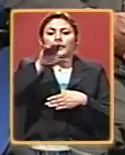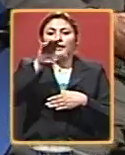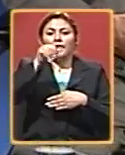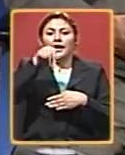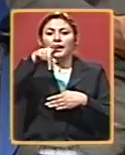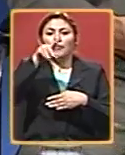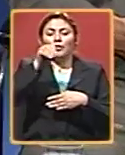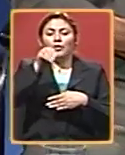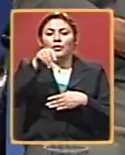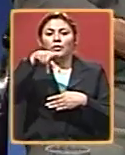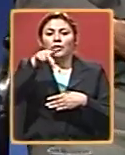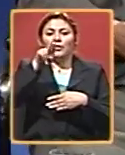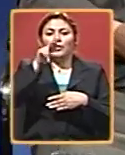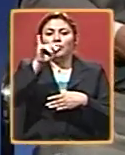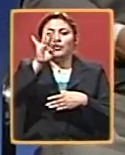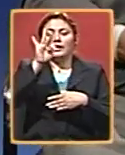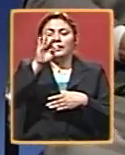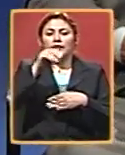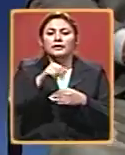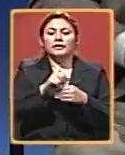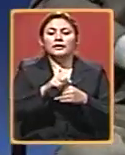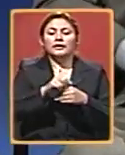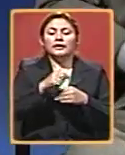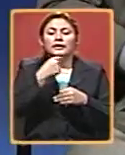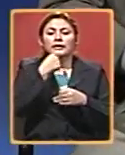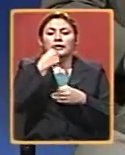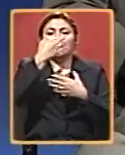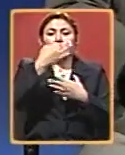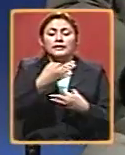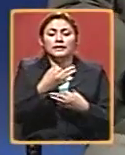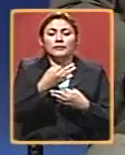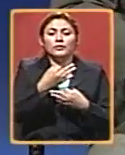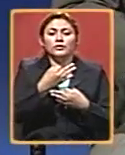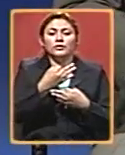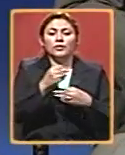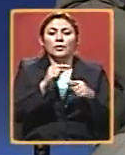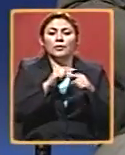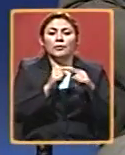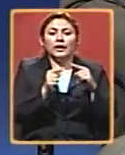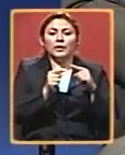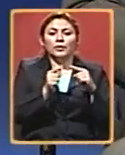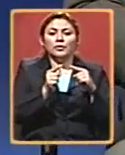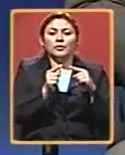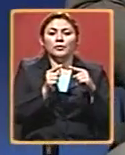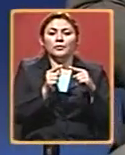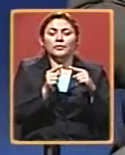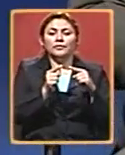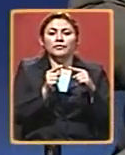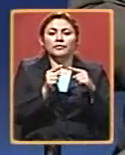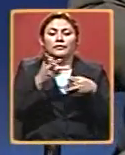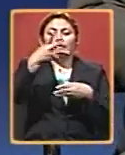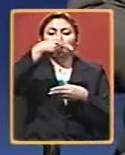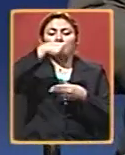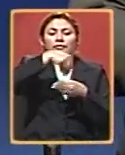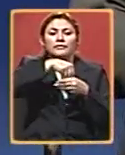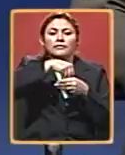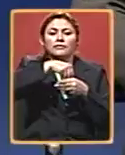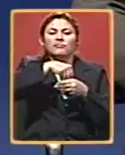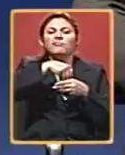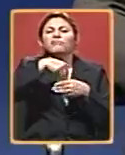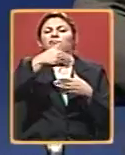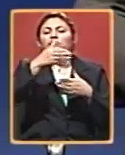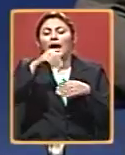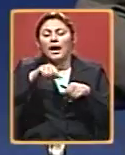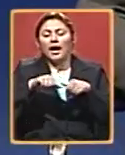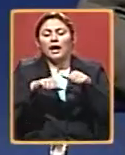siglas o el acrónimo que decidimos ponerle, pero que contempla los